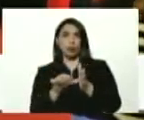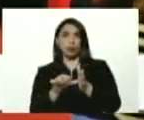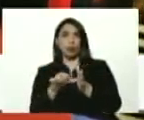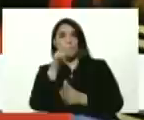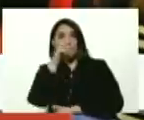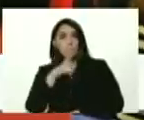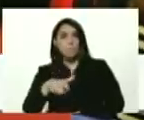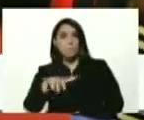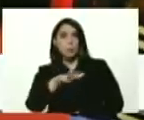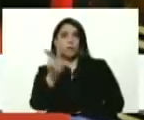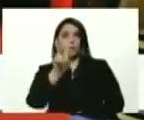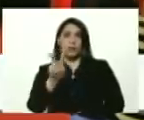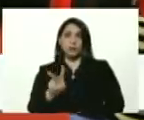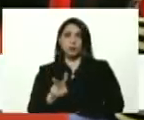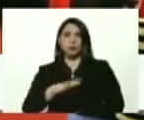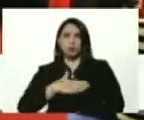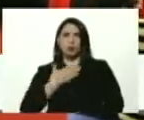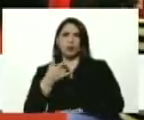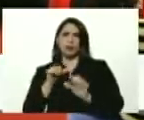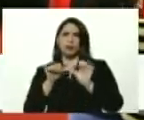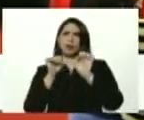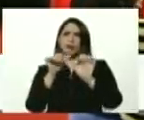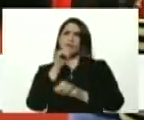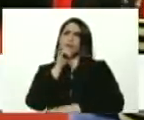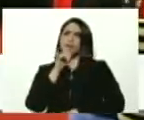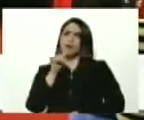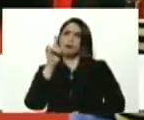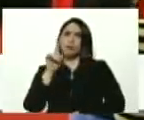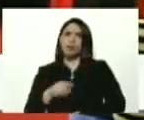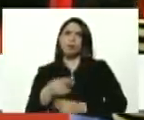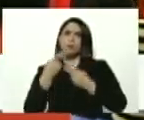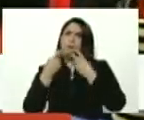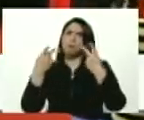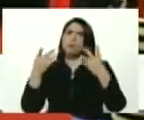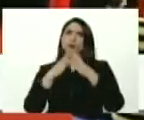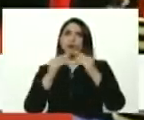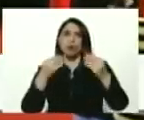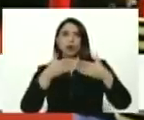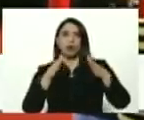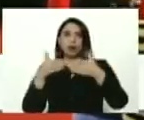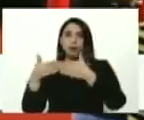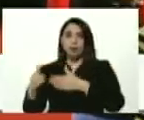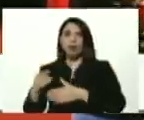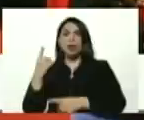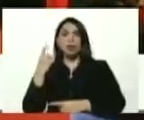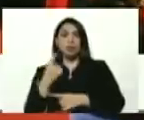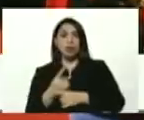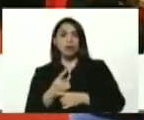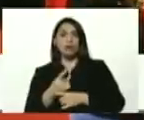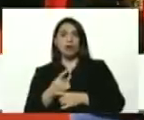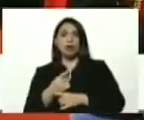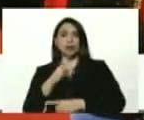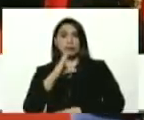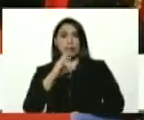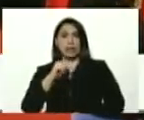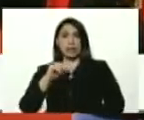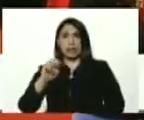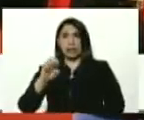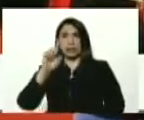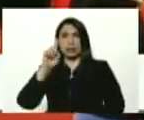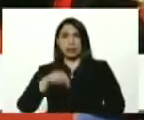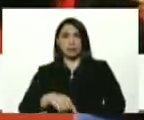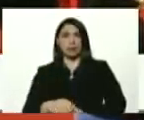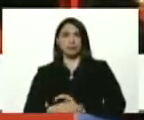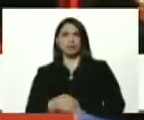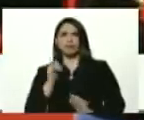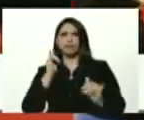pueblo venezolano pueda seguir manifestándose, además con todas las garantías que implica el Consejo Nacional Electoral y que además ha sido